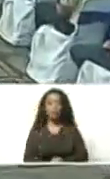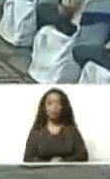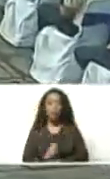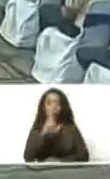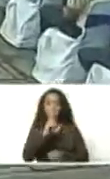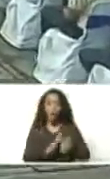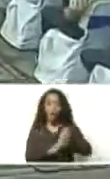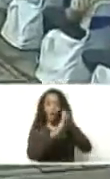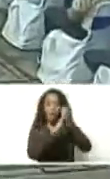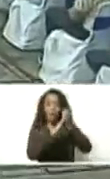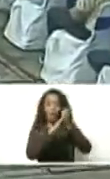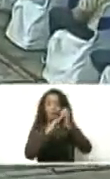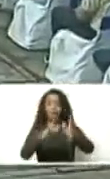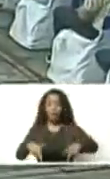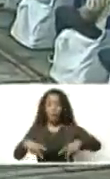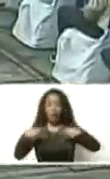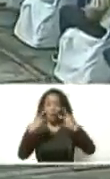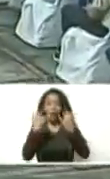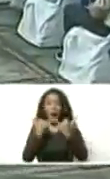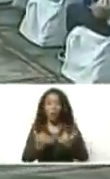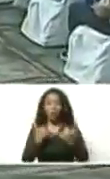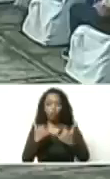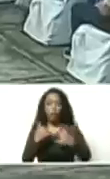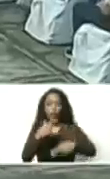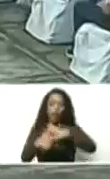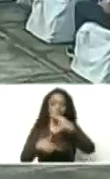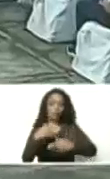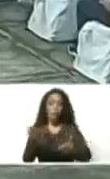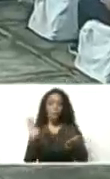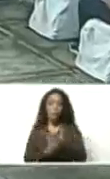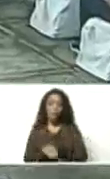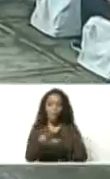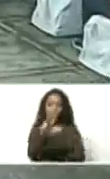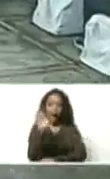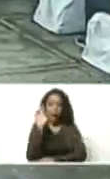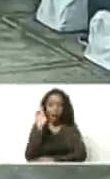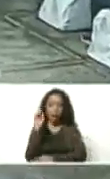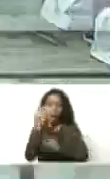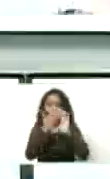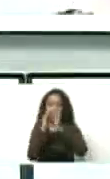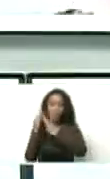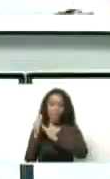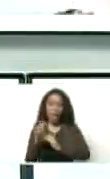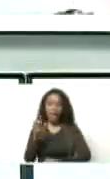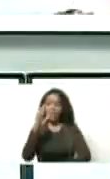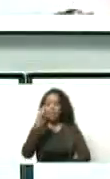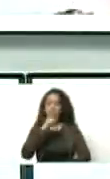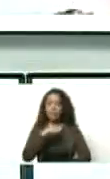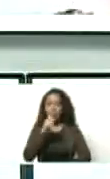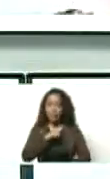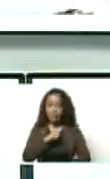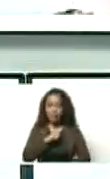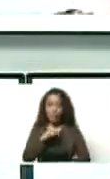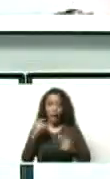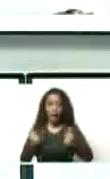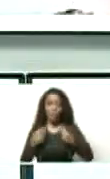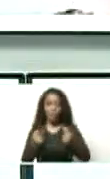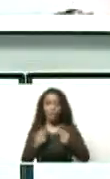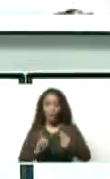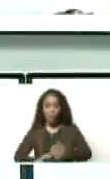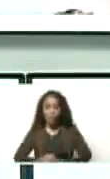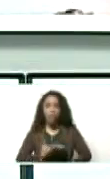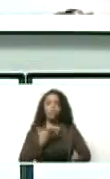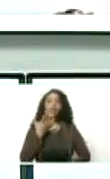liderazgo renovado, revolucionar, aplicarle las 3 R a las comunas, resistencia activa,